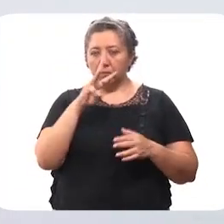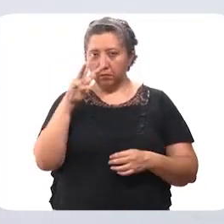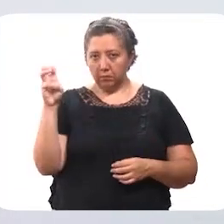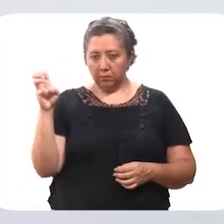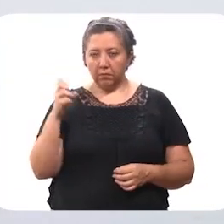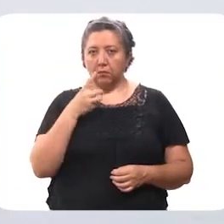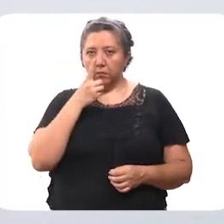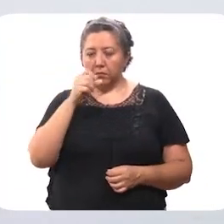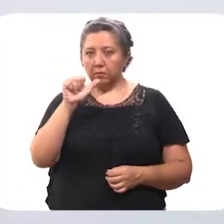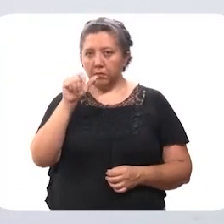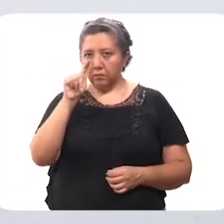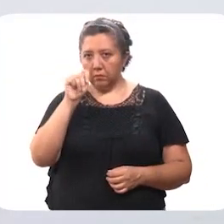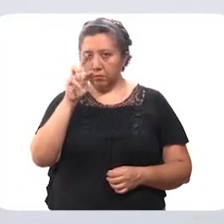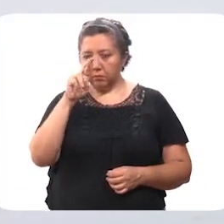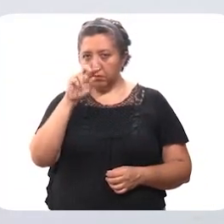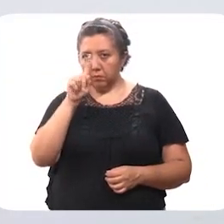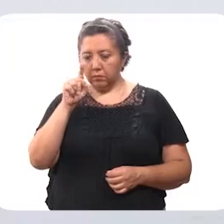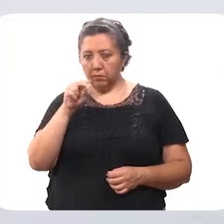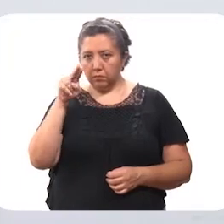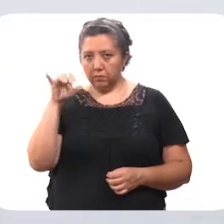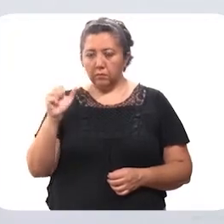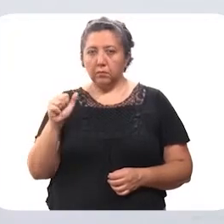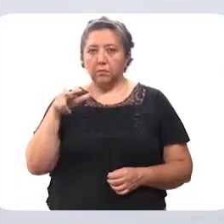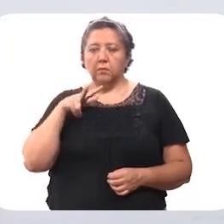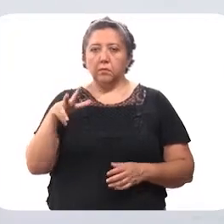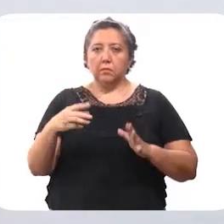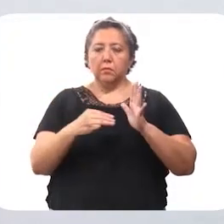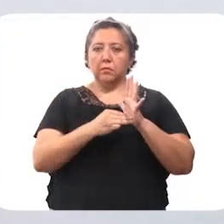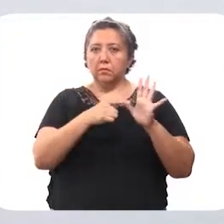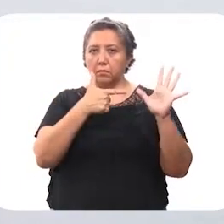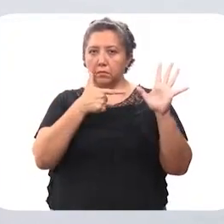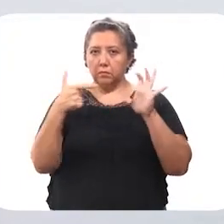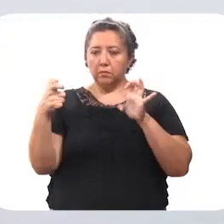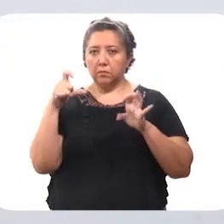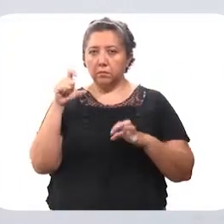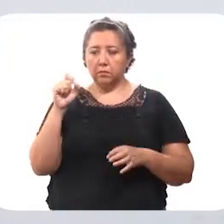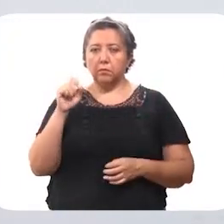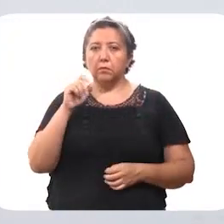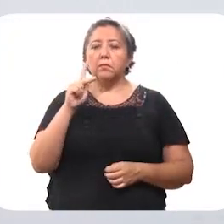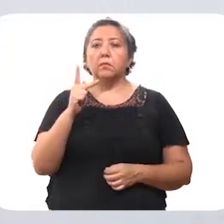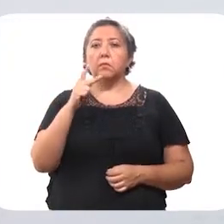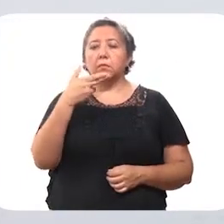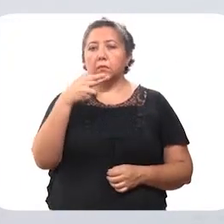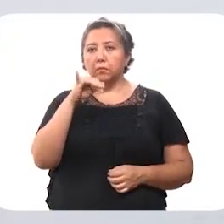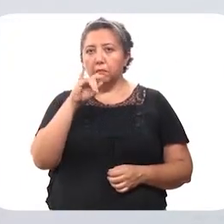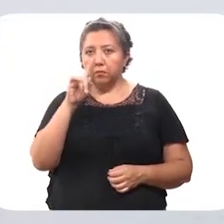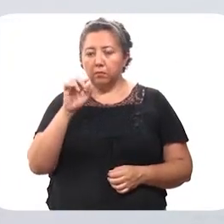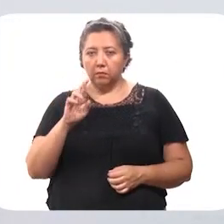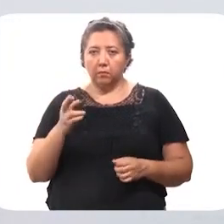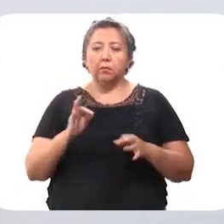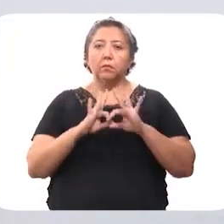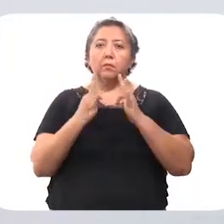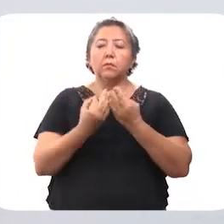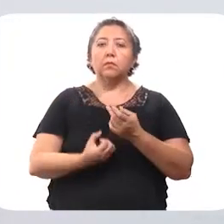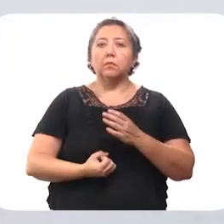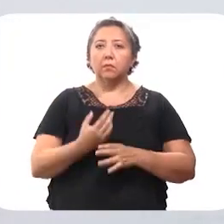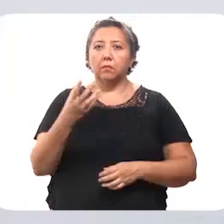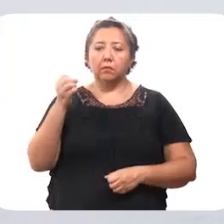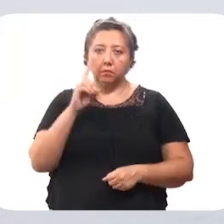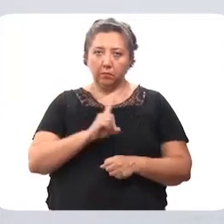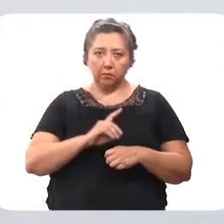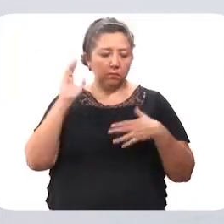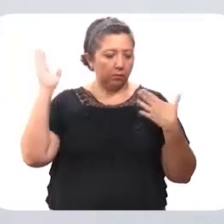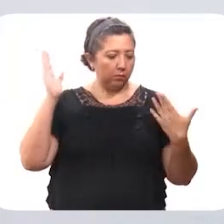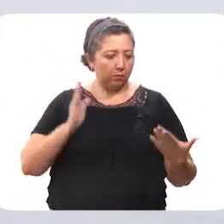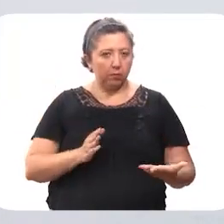dosis de AstraZeneca y 18.720 de Pfizer, que conforman el nuevo lote que llegó al